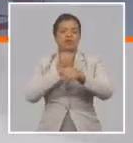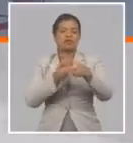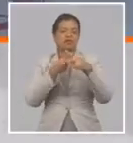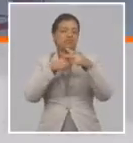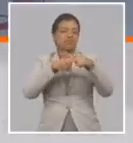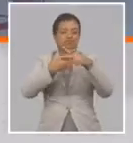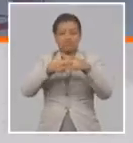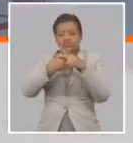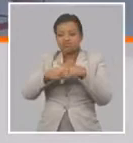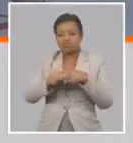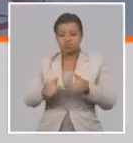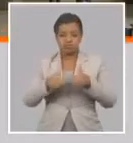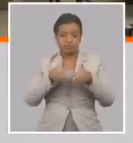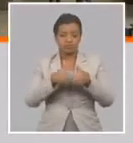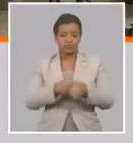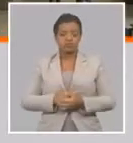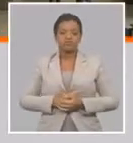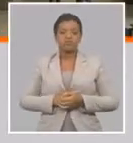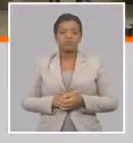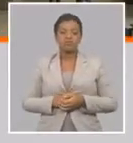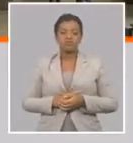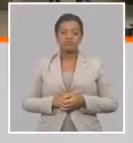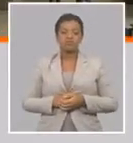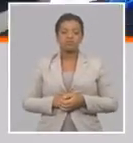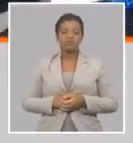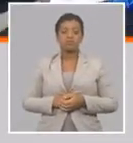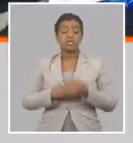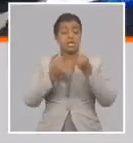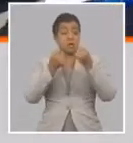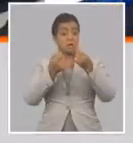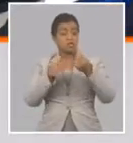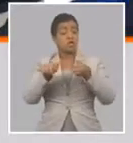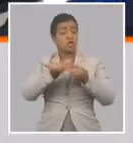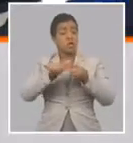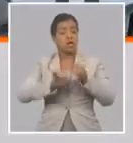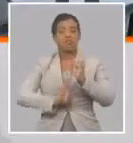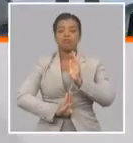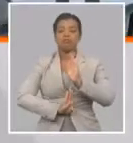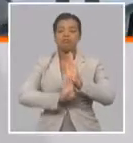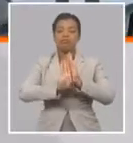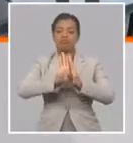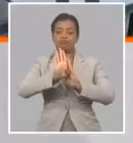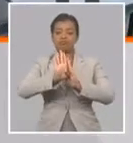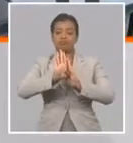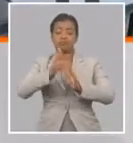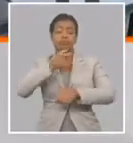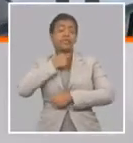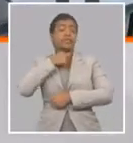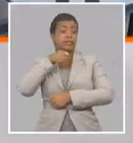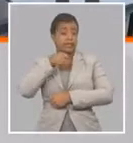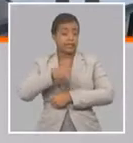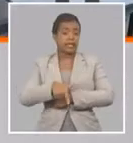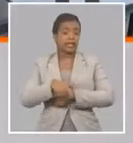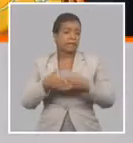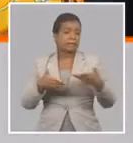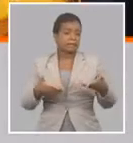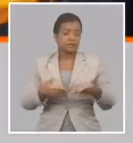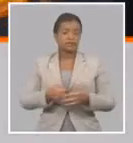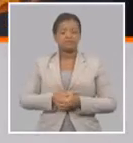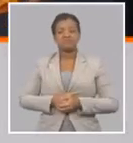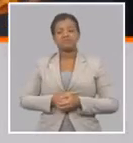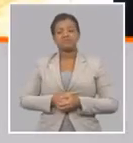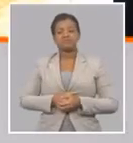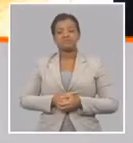mantenimientos como hablaba como en teoría las inversiones plantilla que se han seguido avanzando podemos poner el ejemplo de el